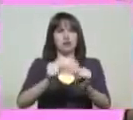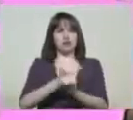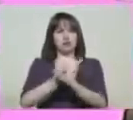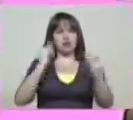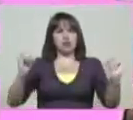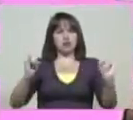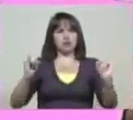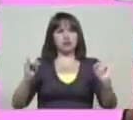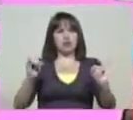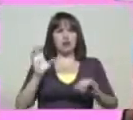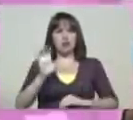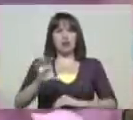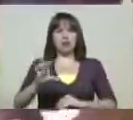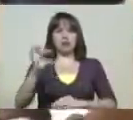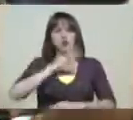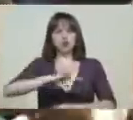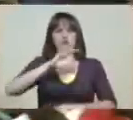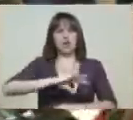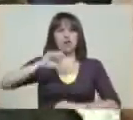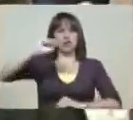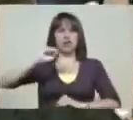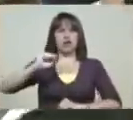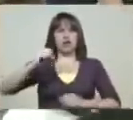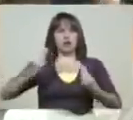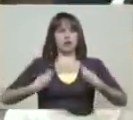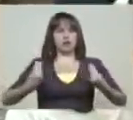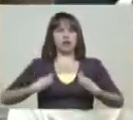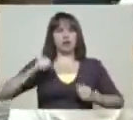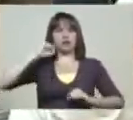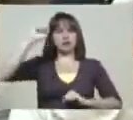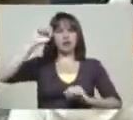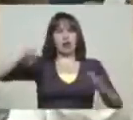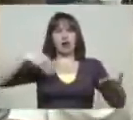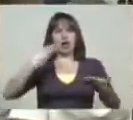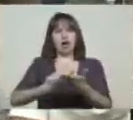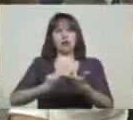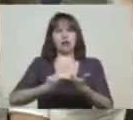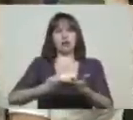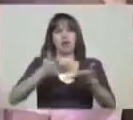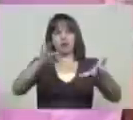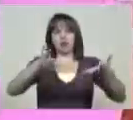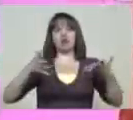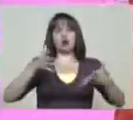¡Independencia y patria socialista! ¡Hasta la victoria